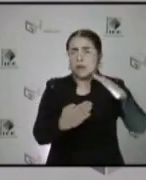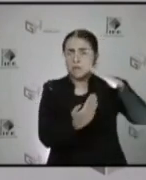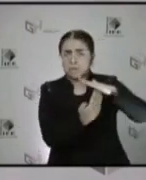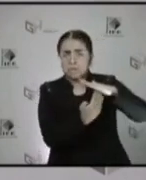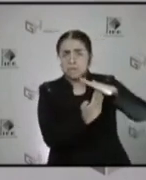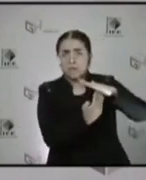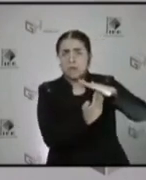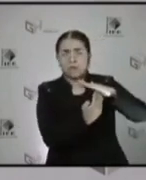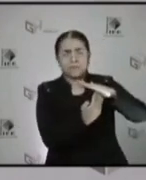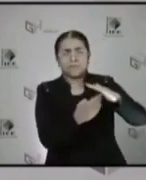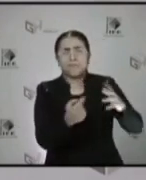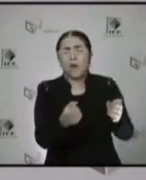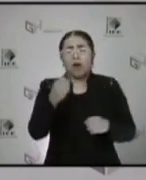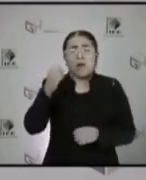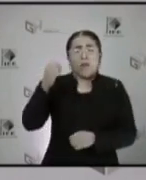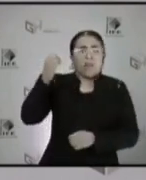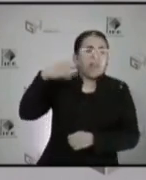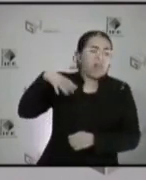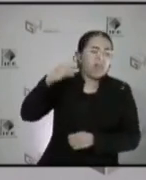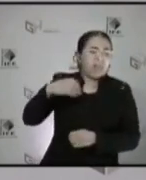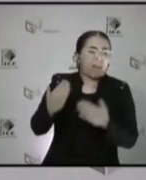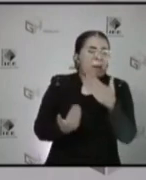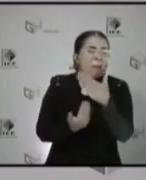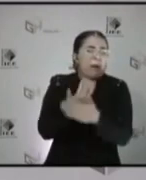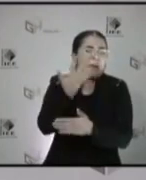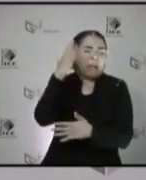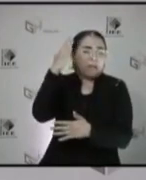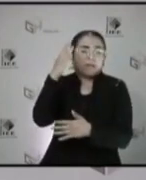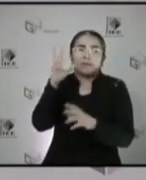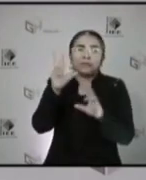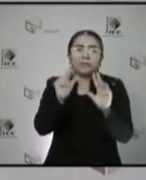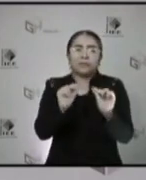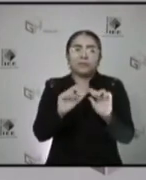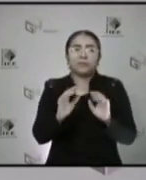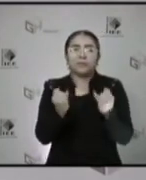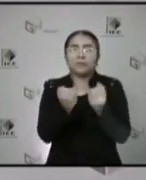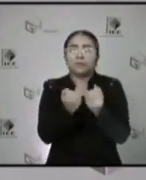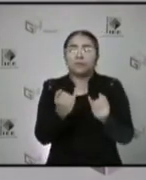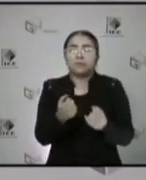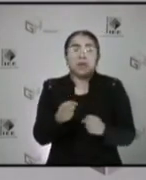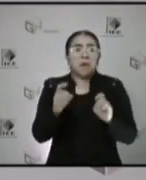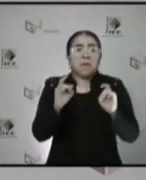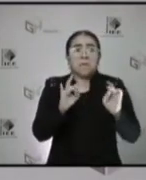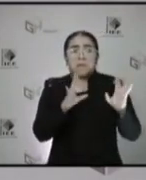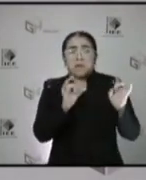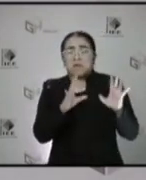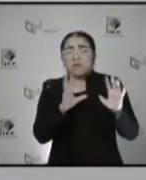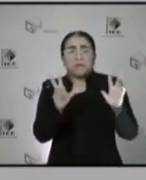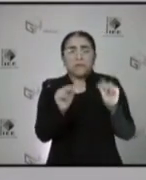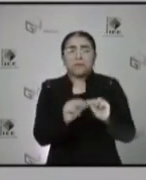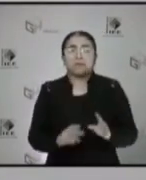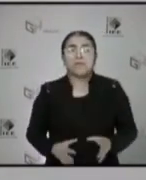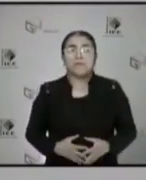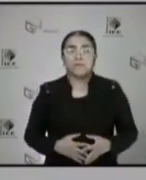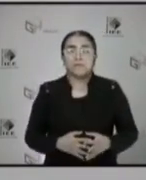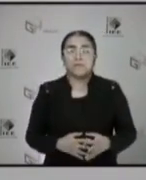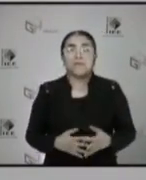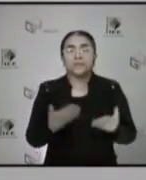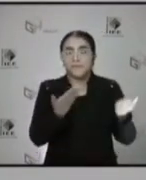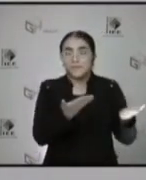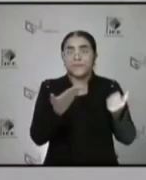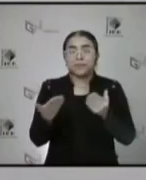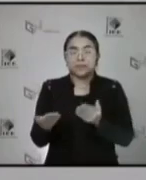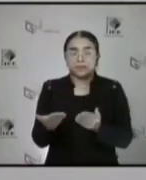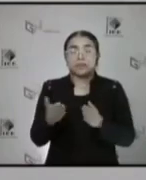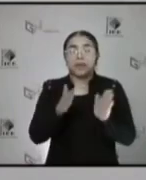me da flojera, ni levantarme temprano, ni trabajar todo el día. Y tampoco me da miedo. Gracias, candidata. Vamos ahora al segundo